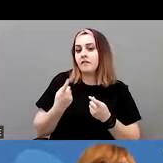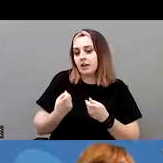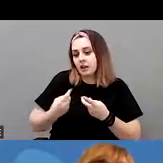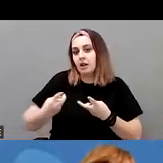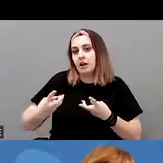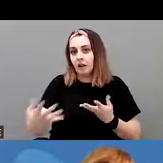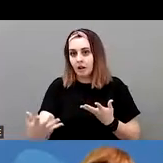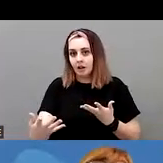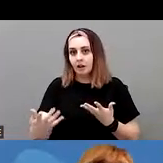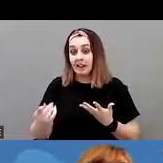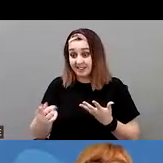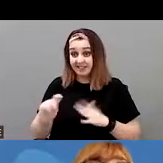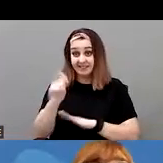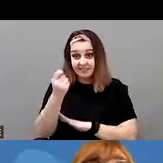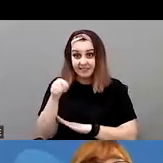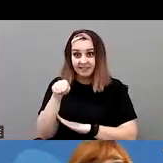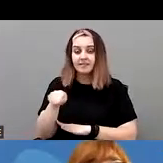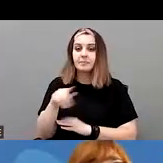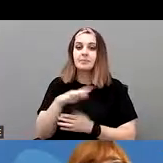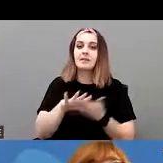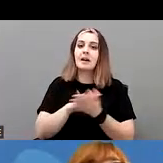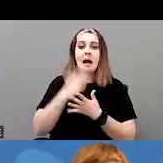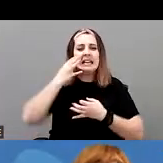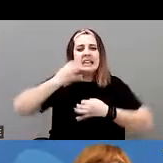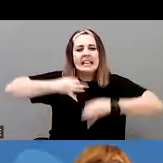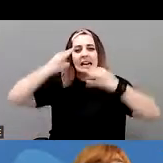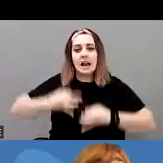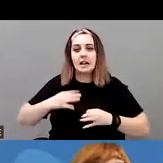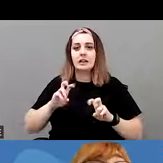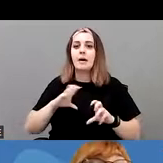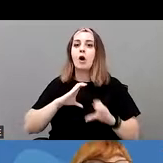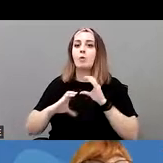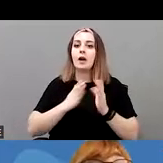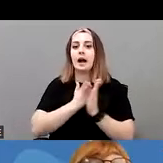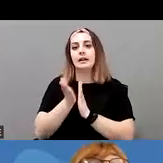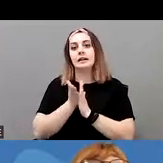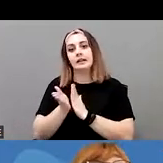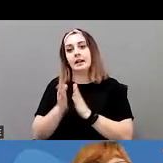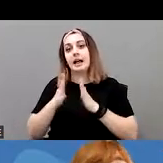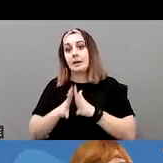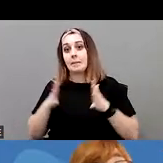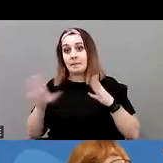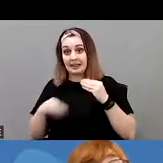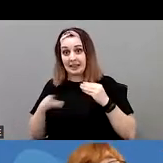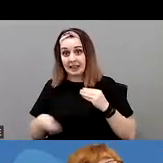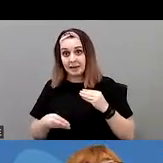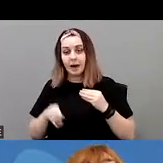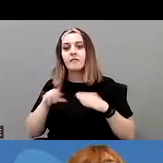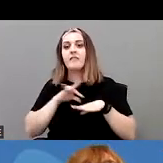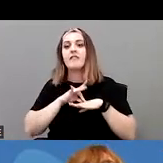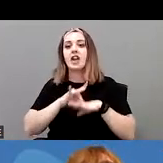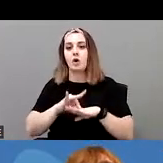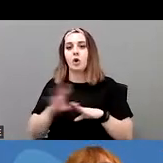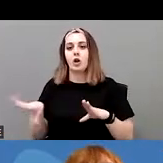Y solo así podremos hablar verdaderamente de que la comunicación aumentativa y alternativa es un vehículo